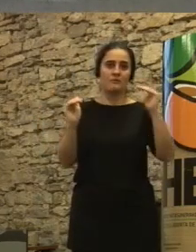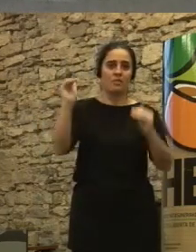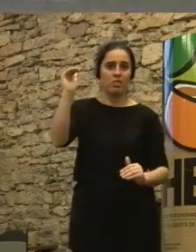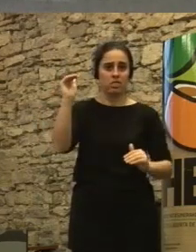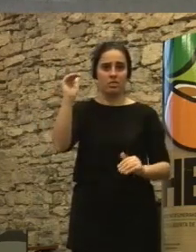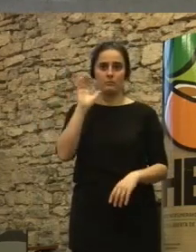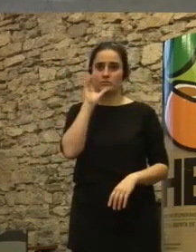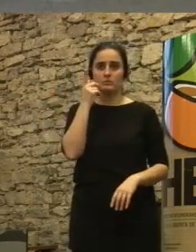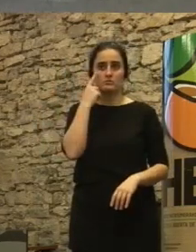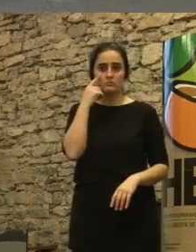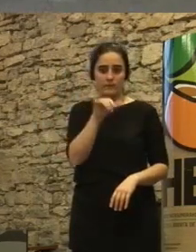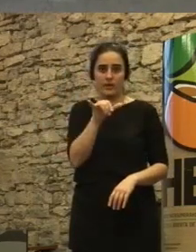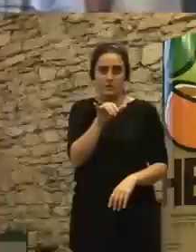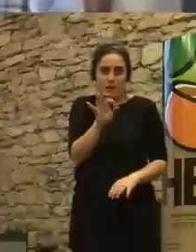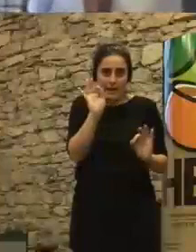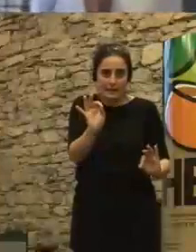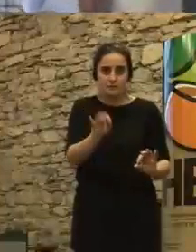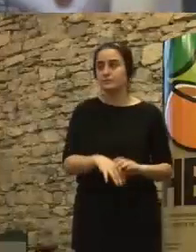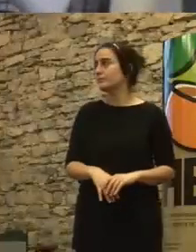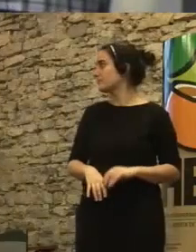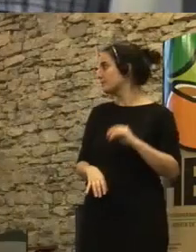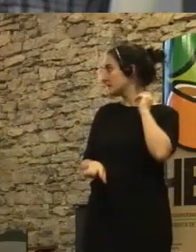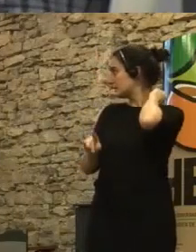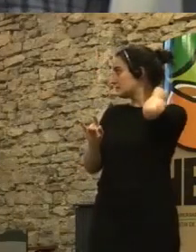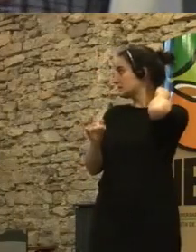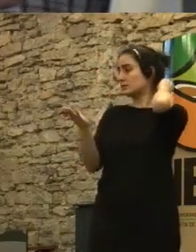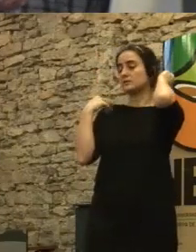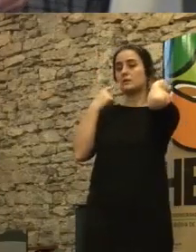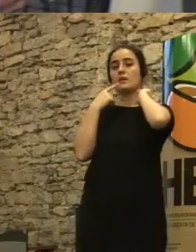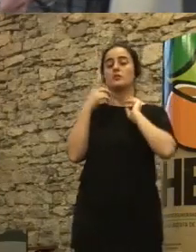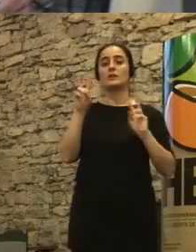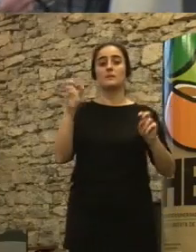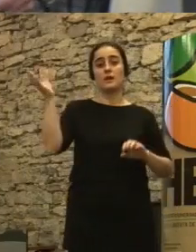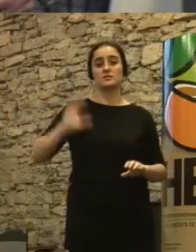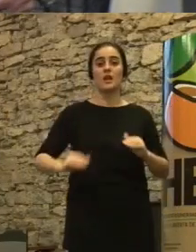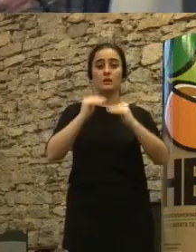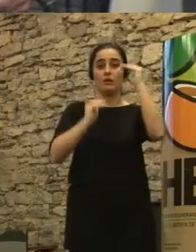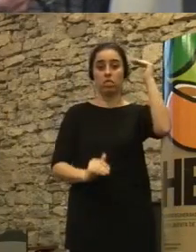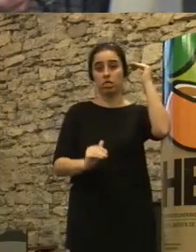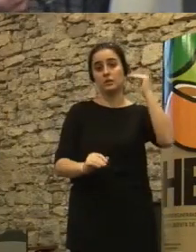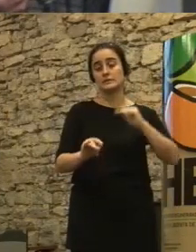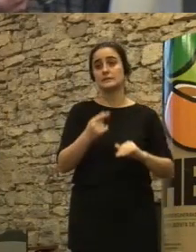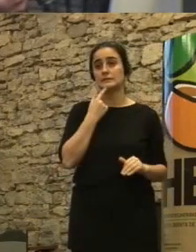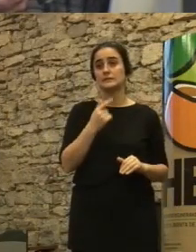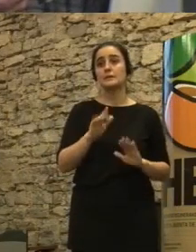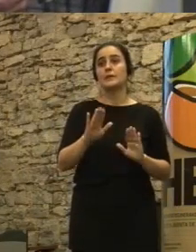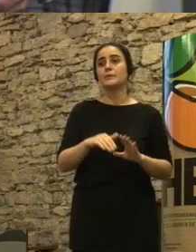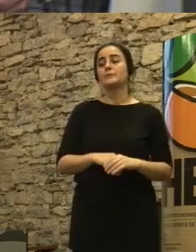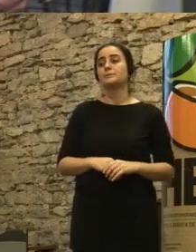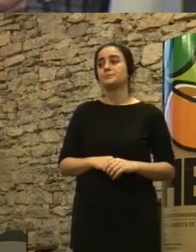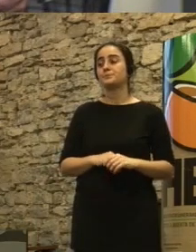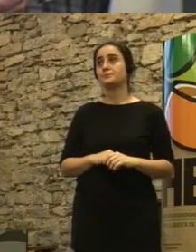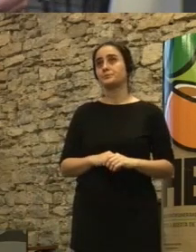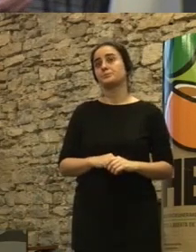está ahí, ¿no? Sí, bueno, ya he comentado yo ahí lo de la brecha un poco por encima. Pero, a ver, teniendo en